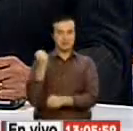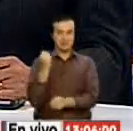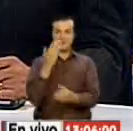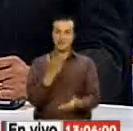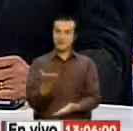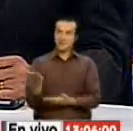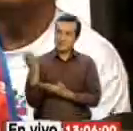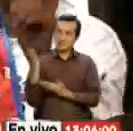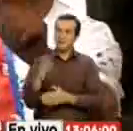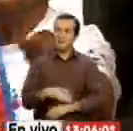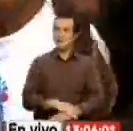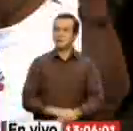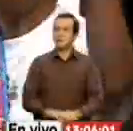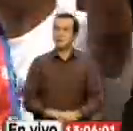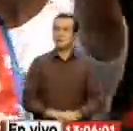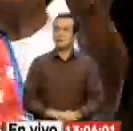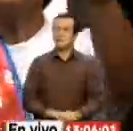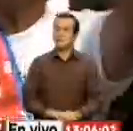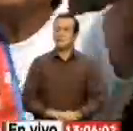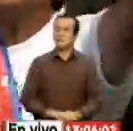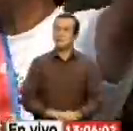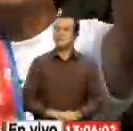Veamos.